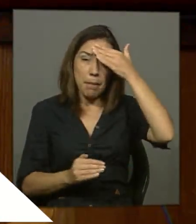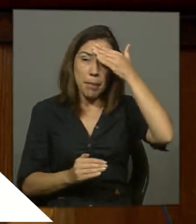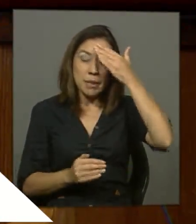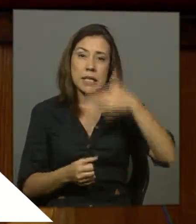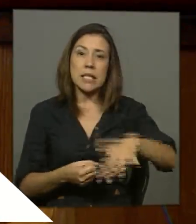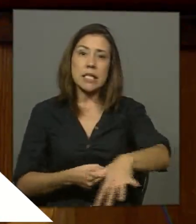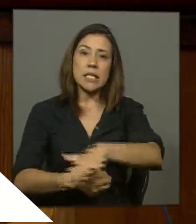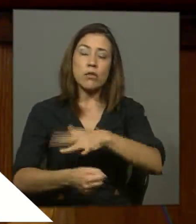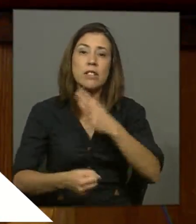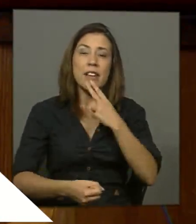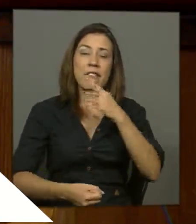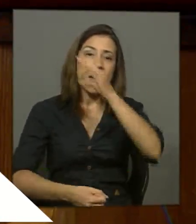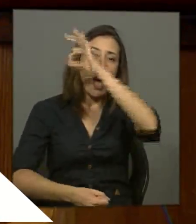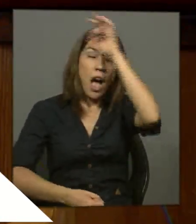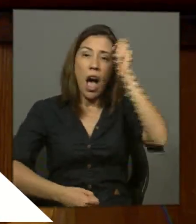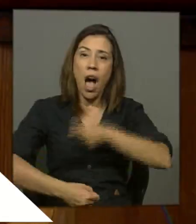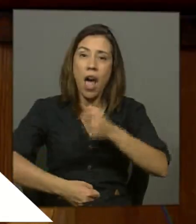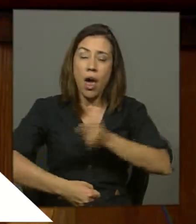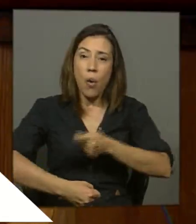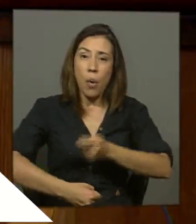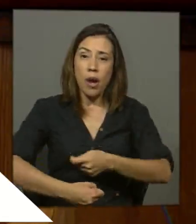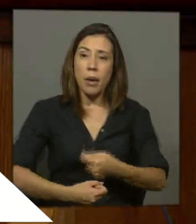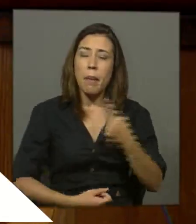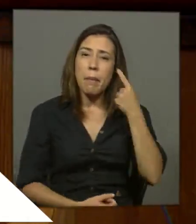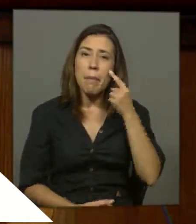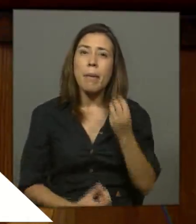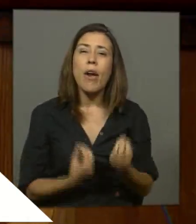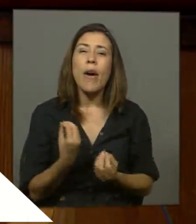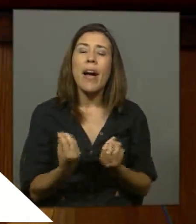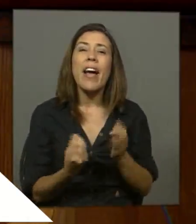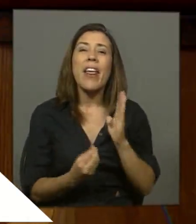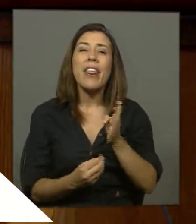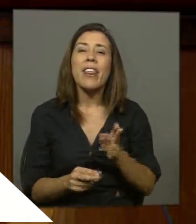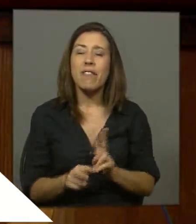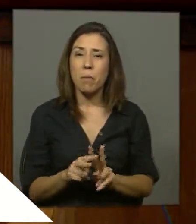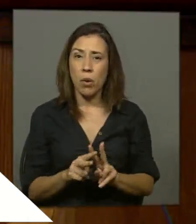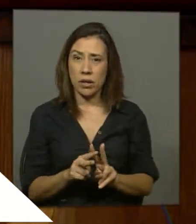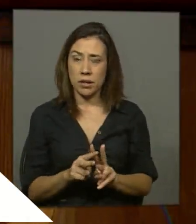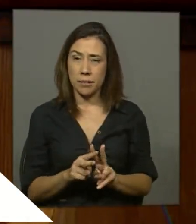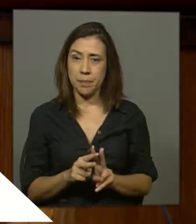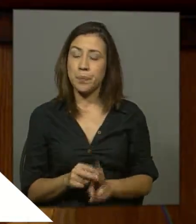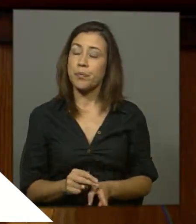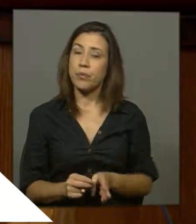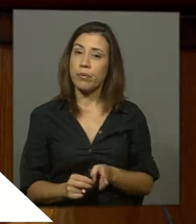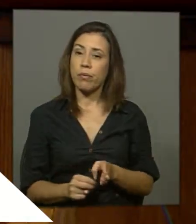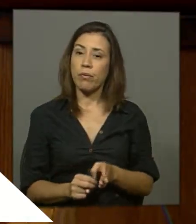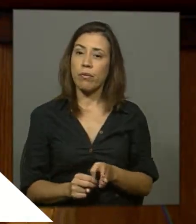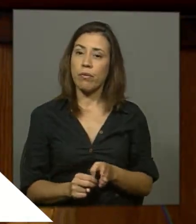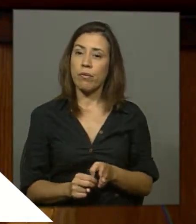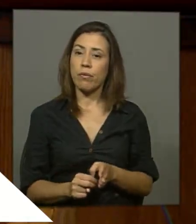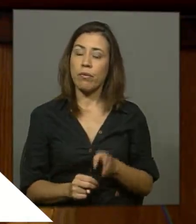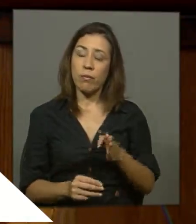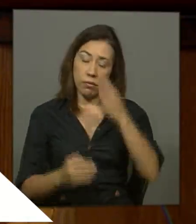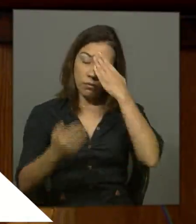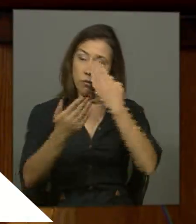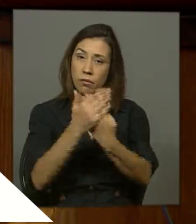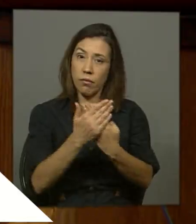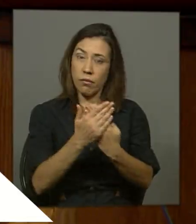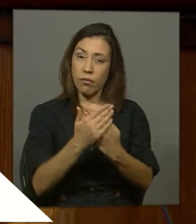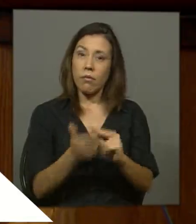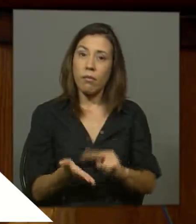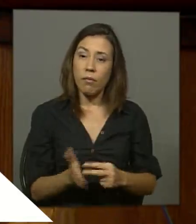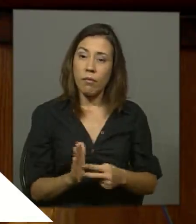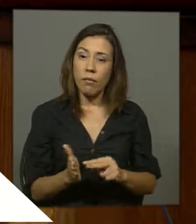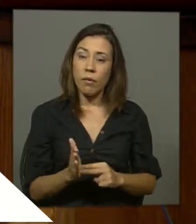la situación que vive la araucanía Pero qué es lo que que tenemos que hacer Tenemos que enfrentar el